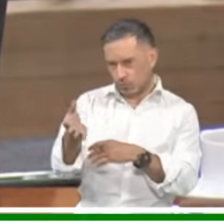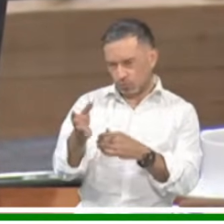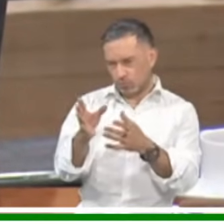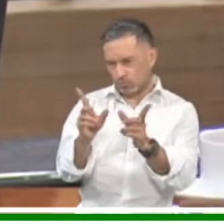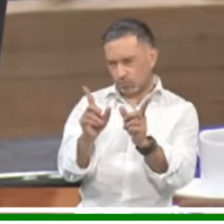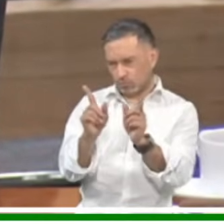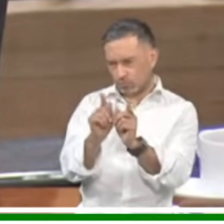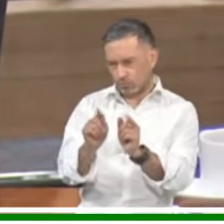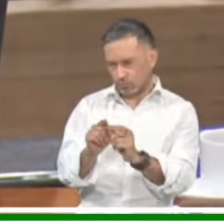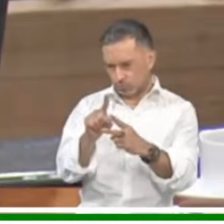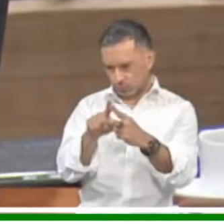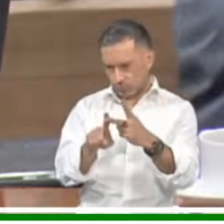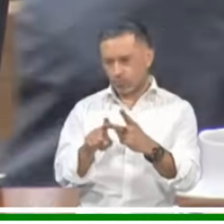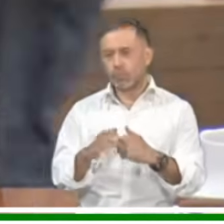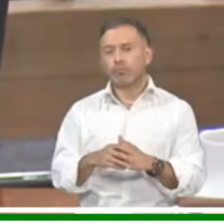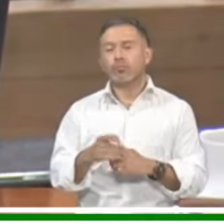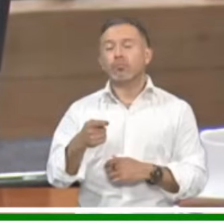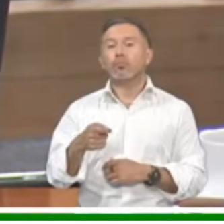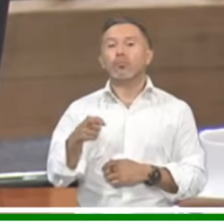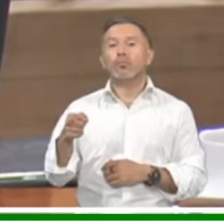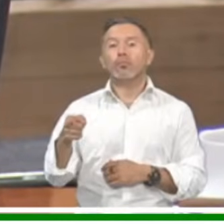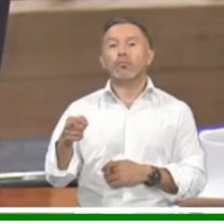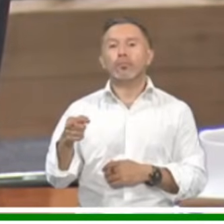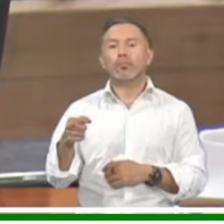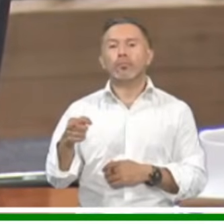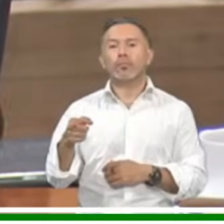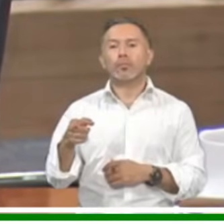únicamente para reconocer el trabajo